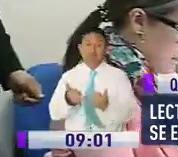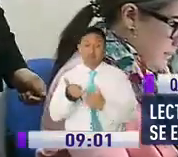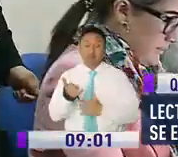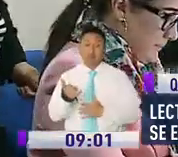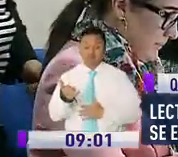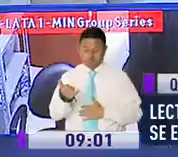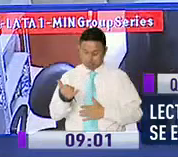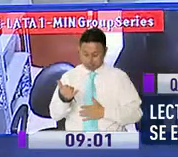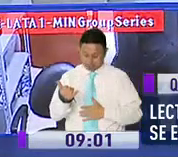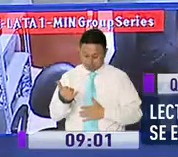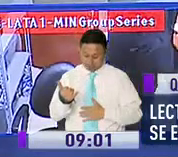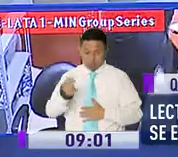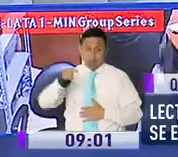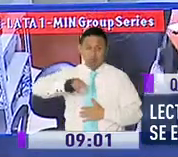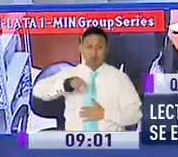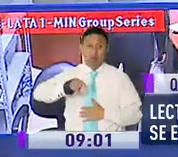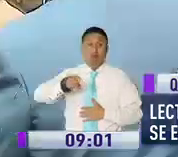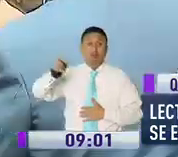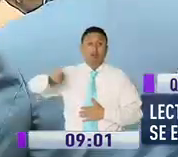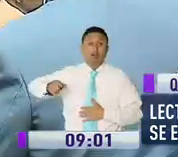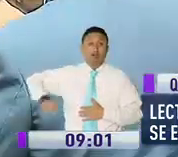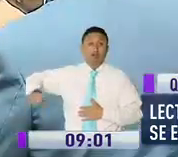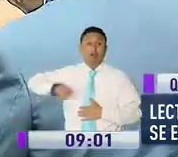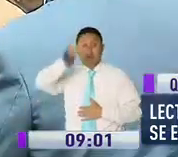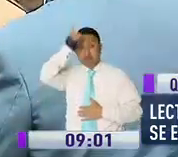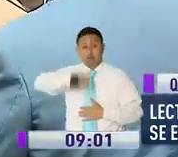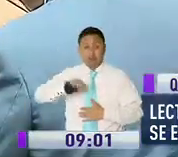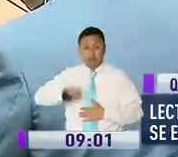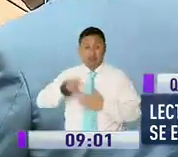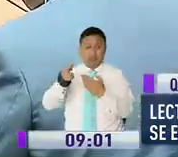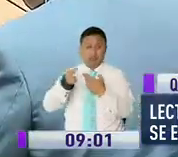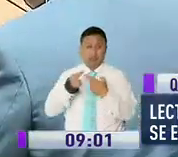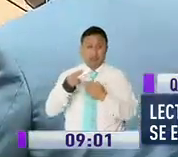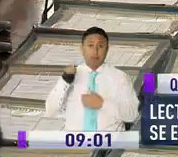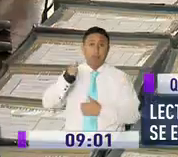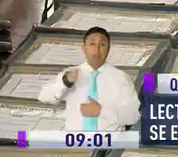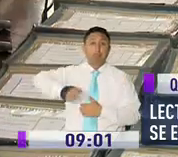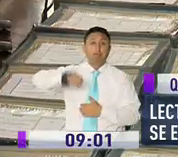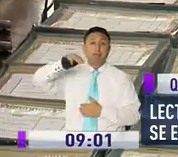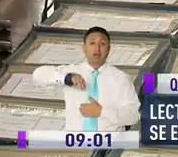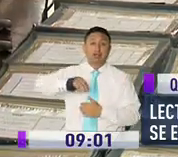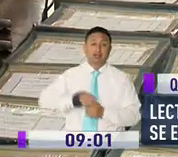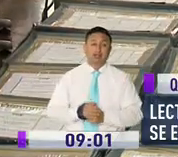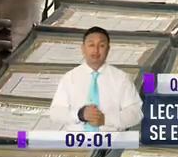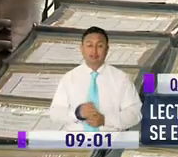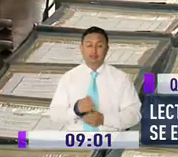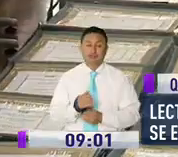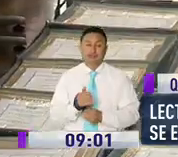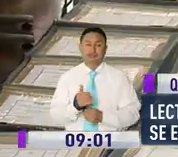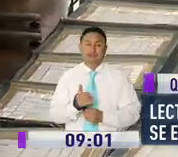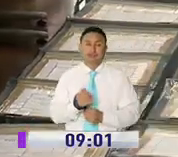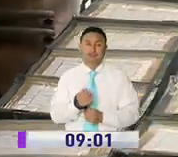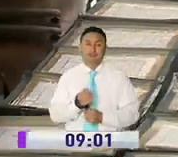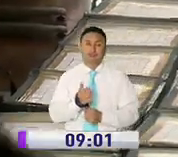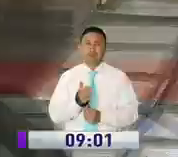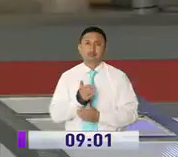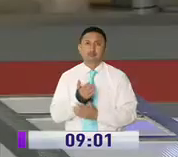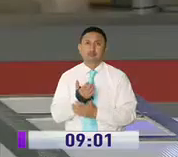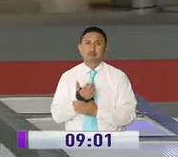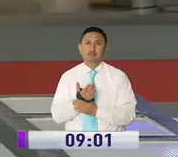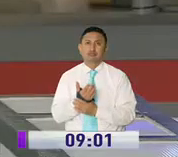manos la suerte que correrán los procesados, les den una respuesta este martes, informó Héctor